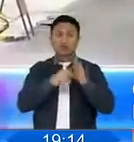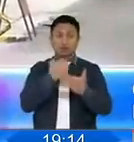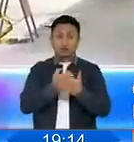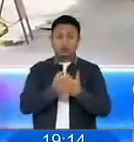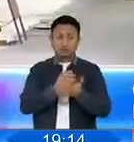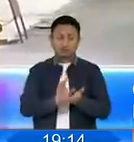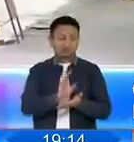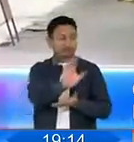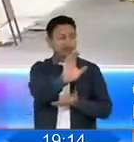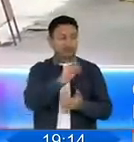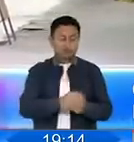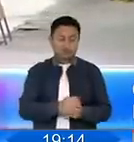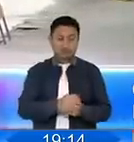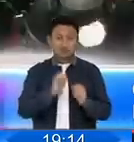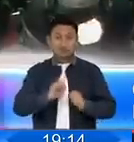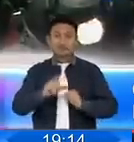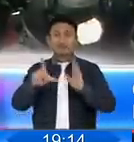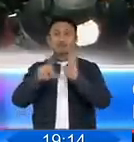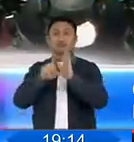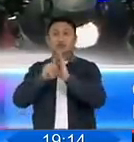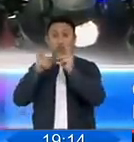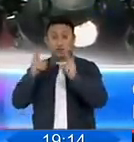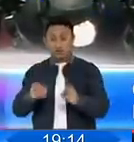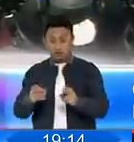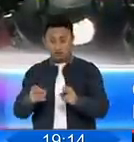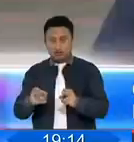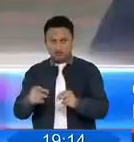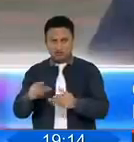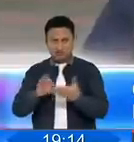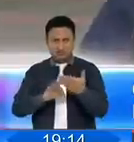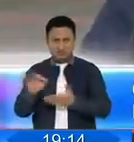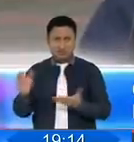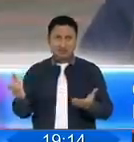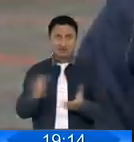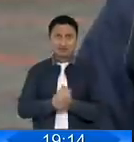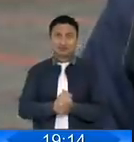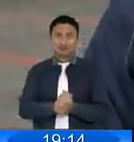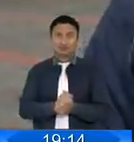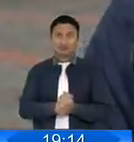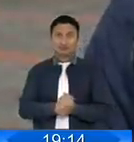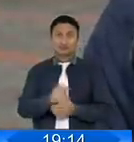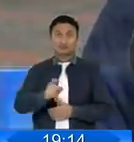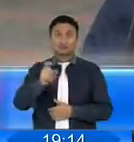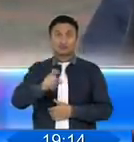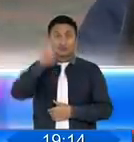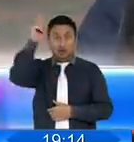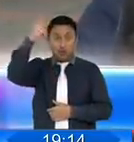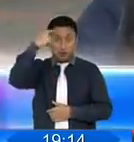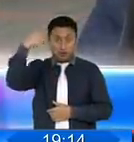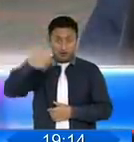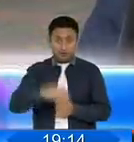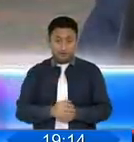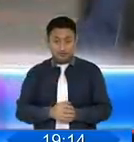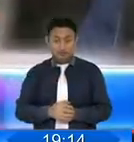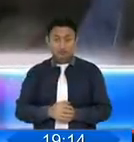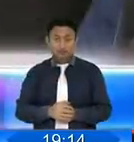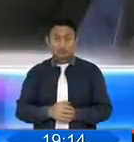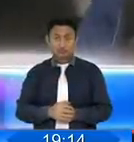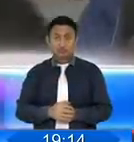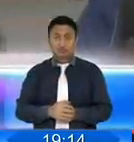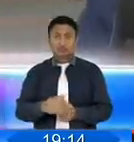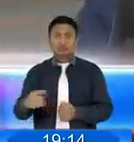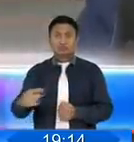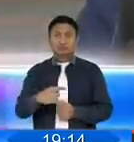a la aprobación de la denominada ley humanitaria. Para exigirle al gobierno que vete y archive la mal llamada